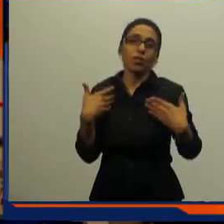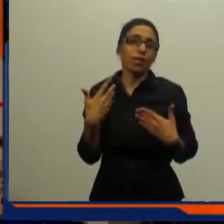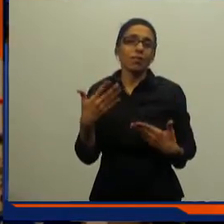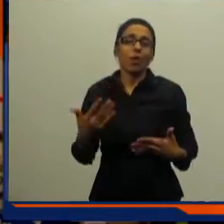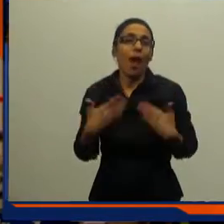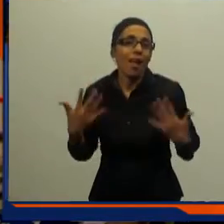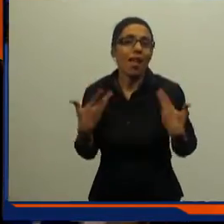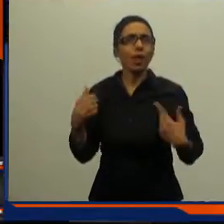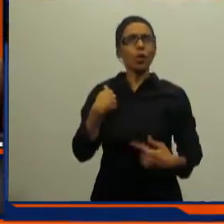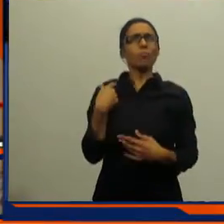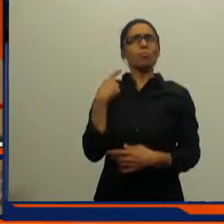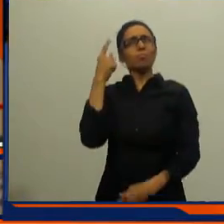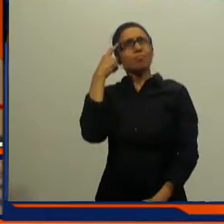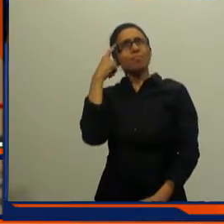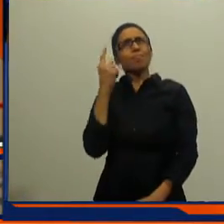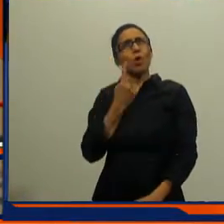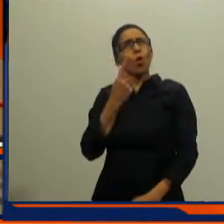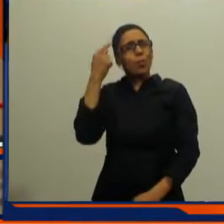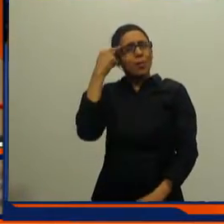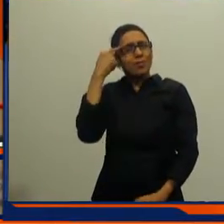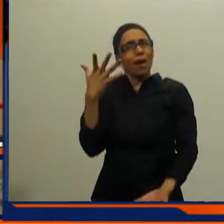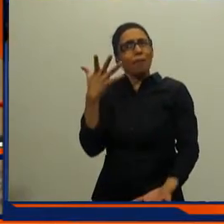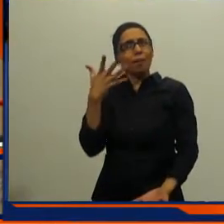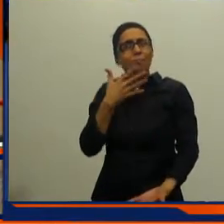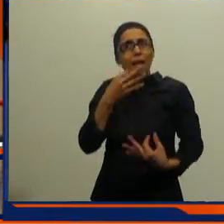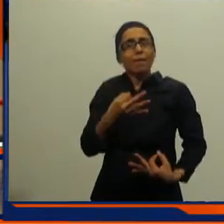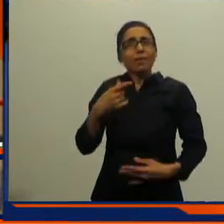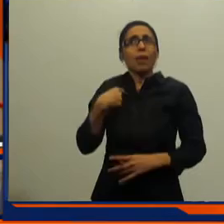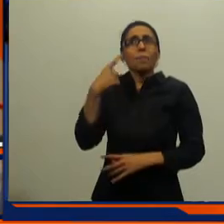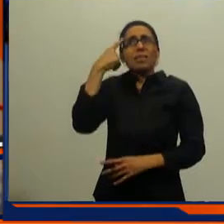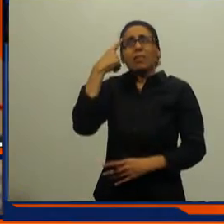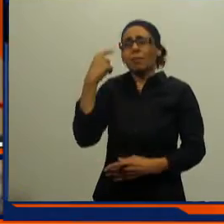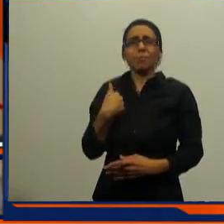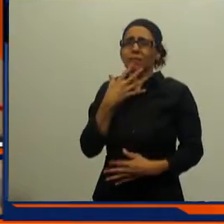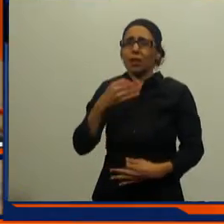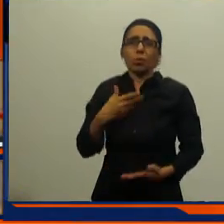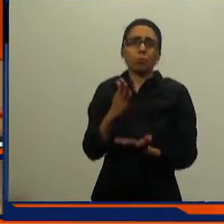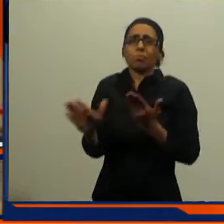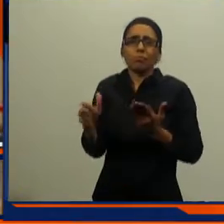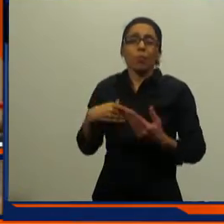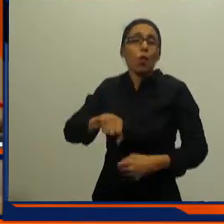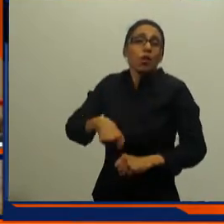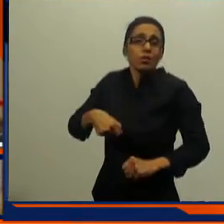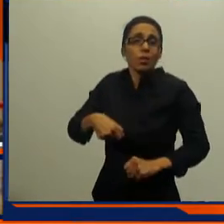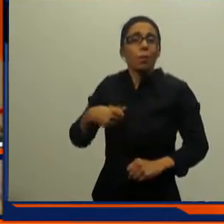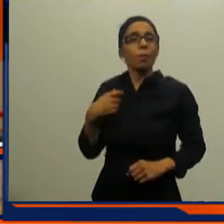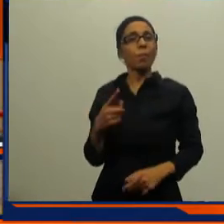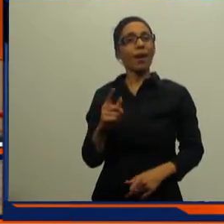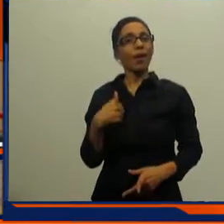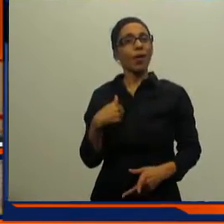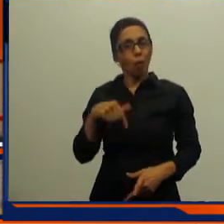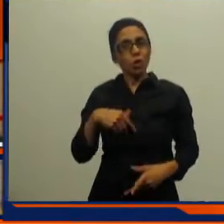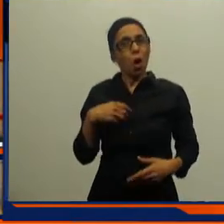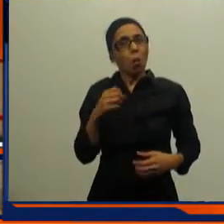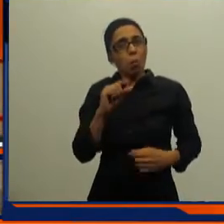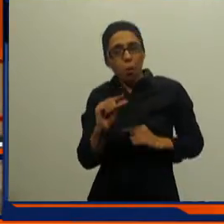venía pensando solo y la realidad es que en un momento pensé que me iba a quedar afuera. Pero bueno, por suerte me